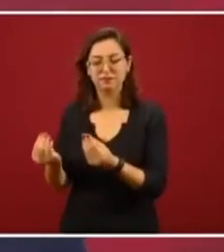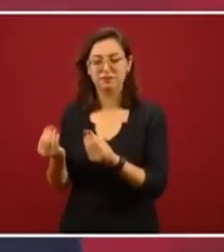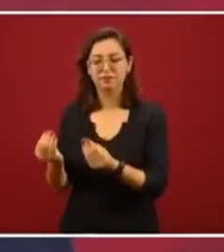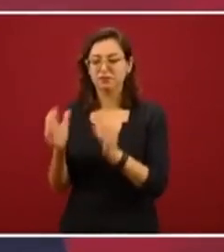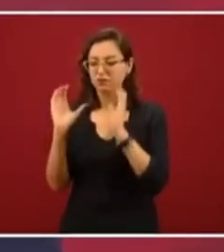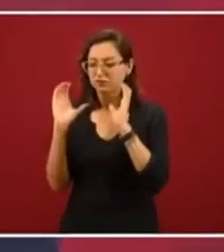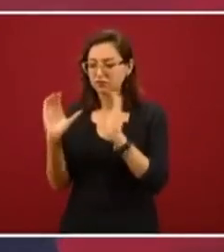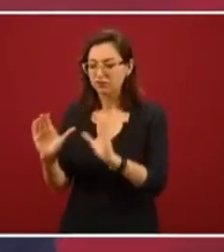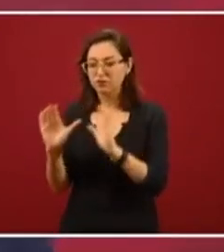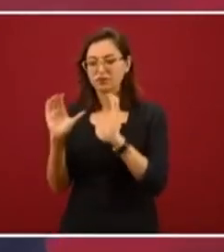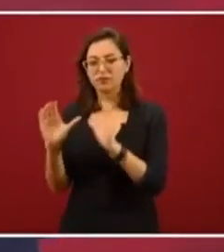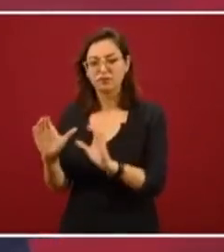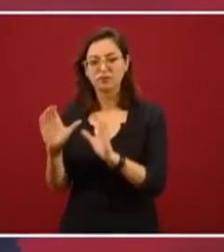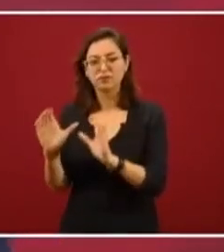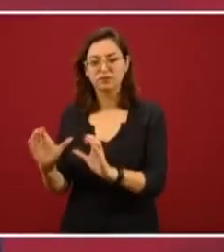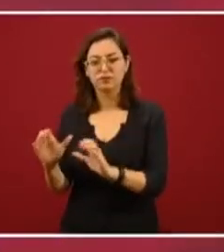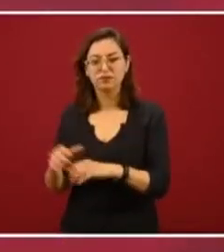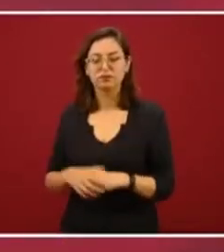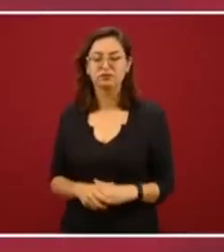cuidarlos,